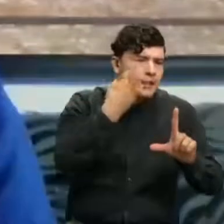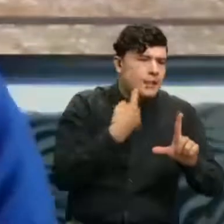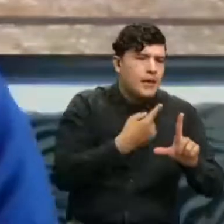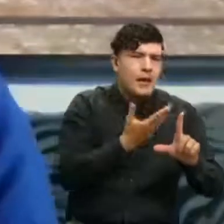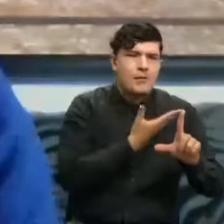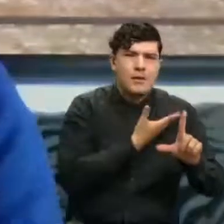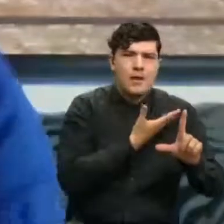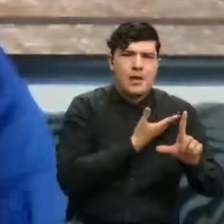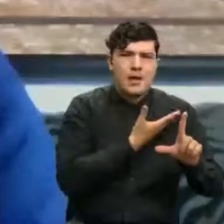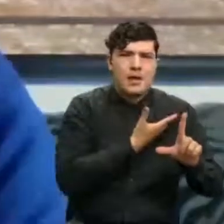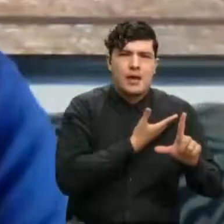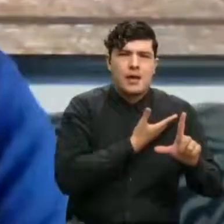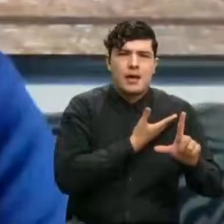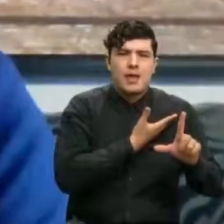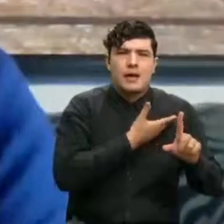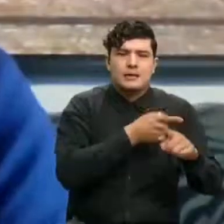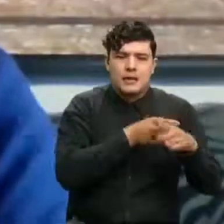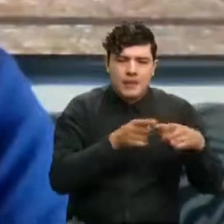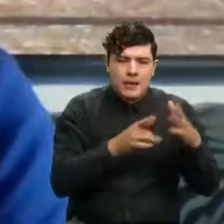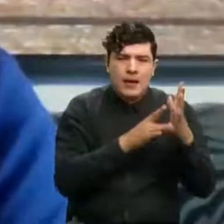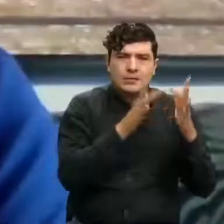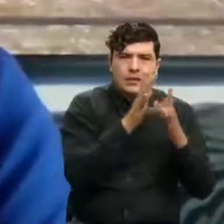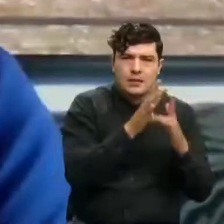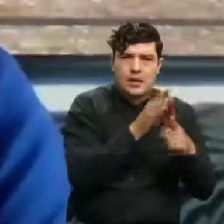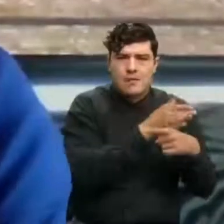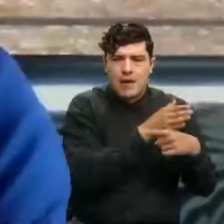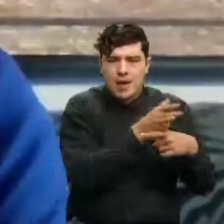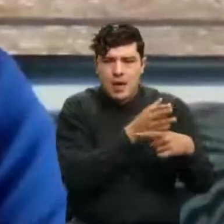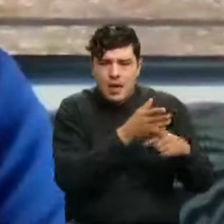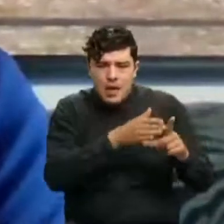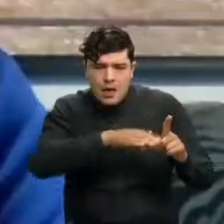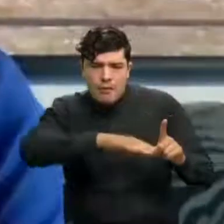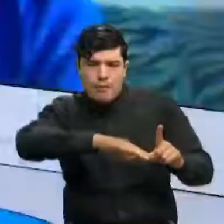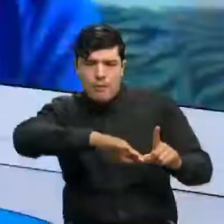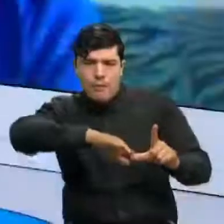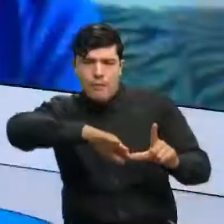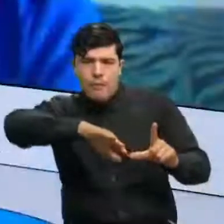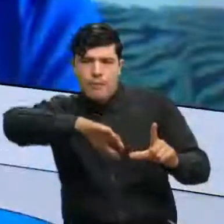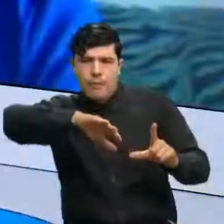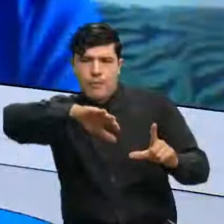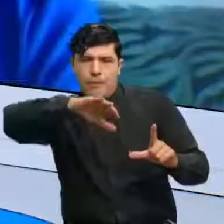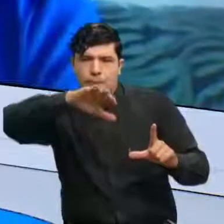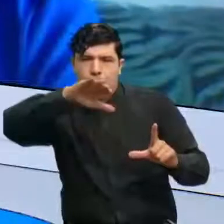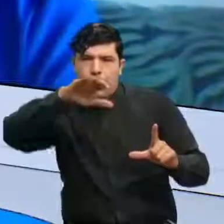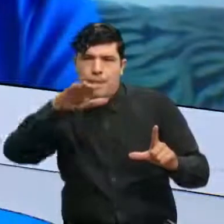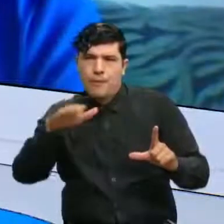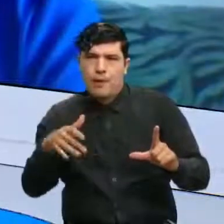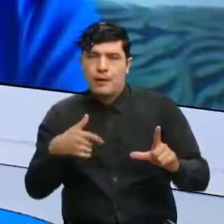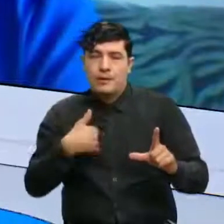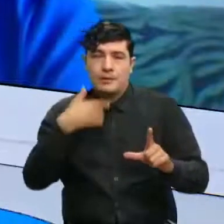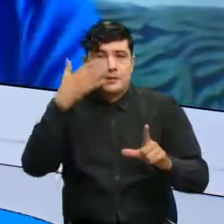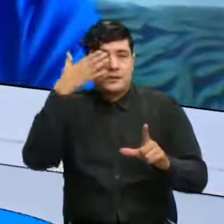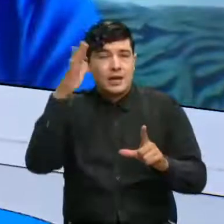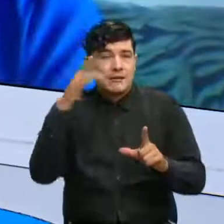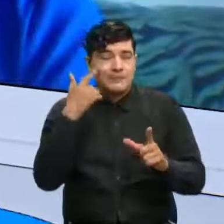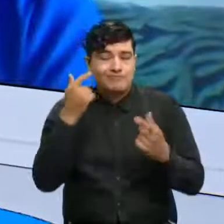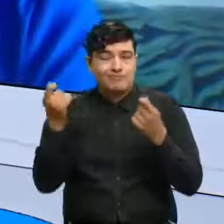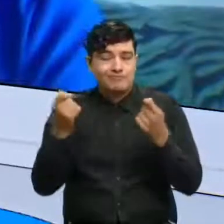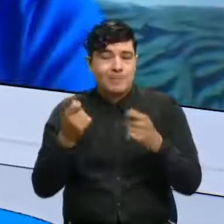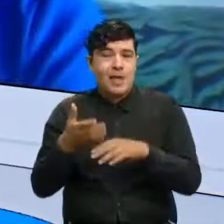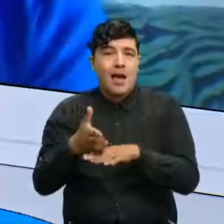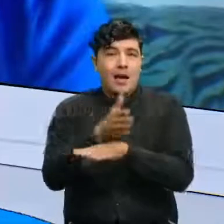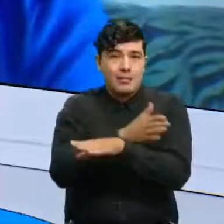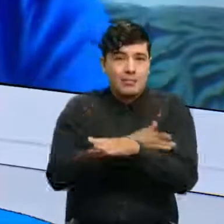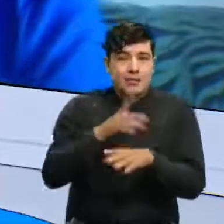no sé cuántas veces más vamos a estar viendo que podemos predecir los picos y el drama y la saturación del sistema cuando